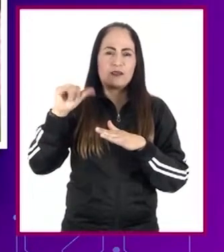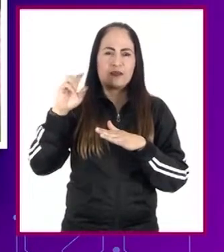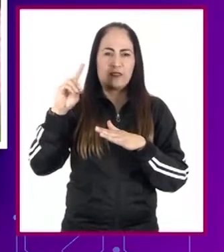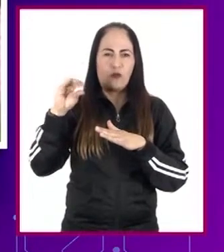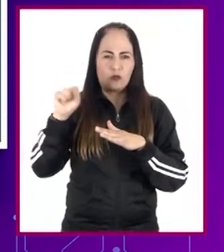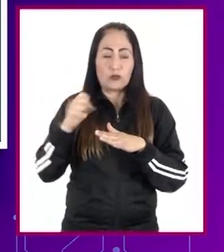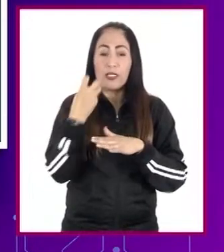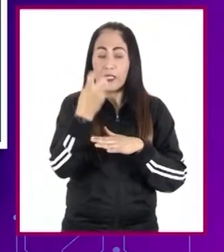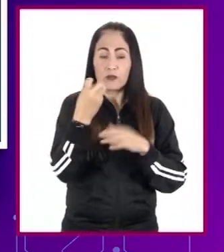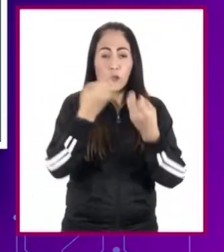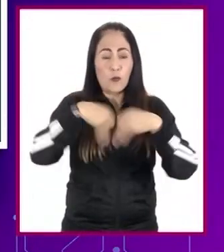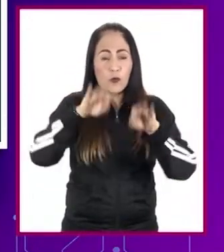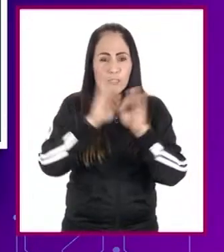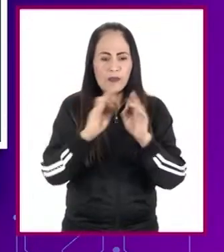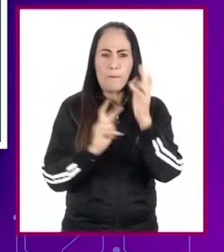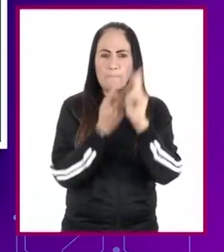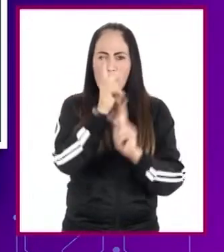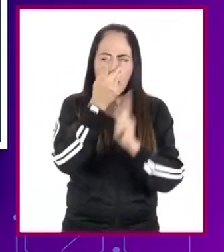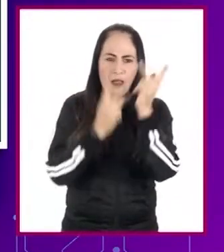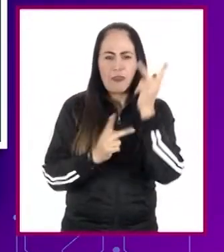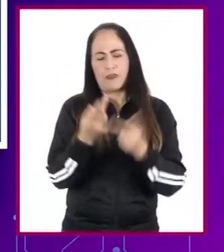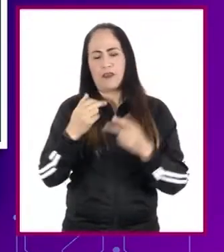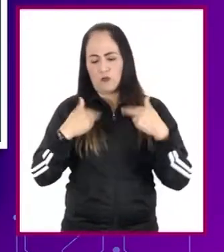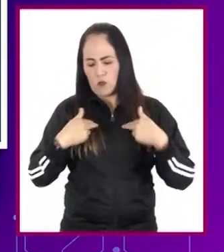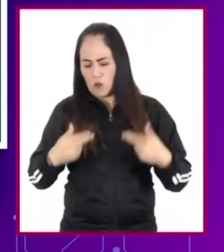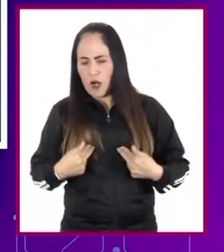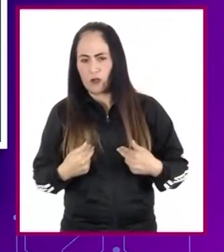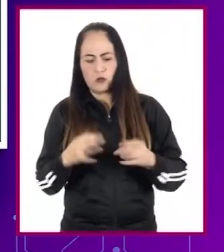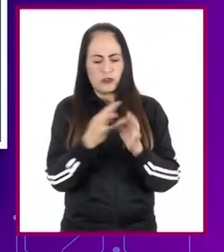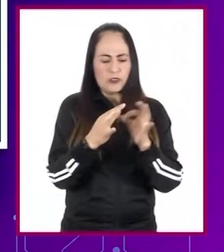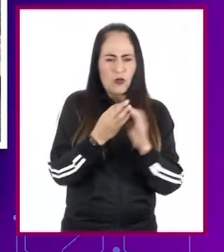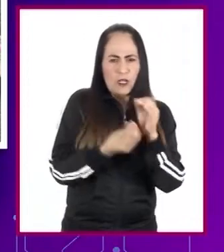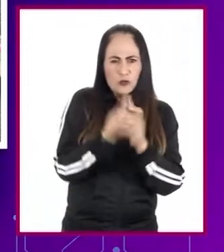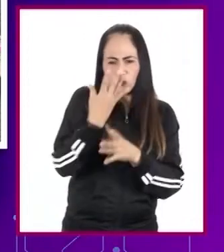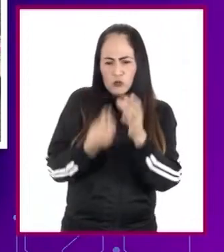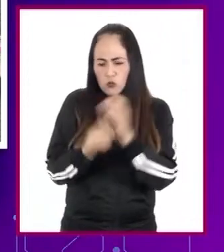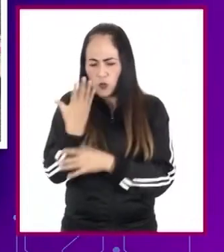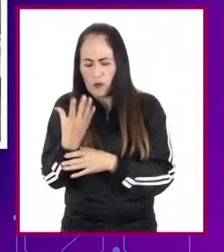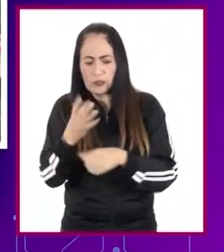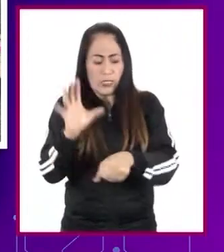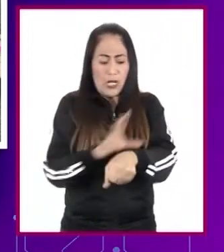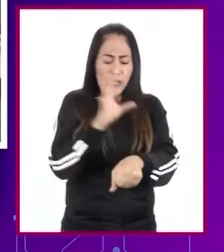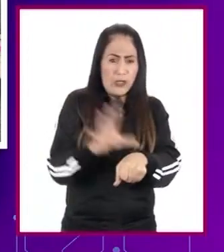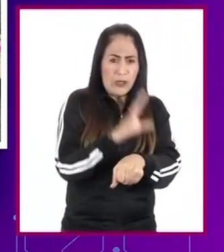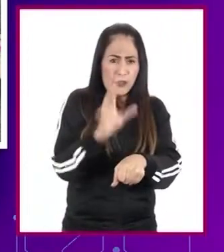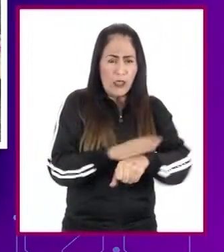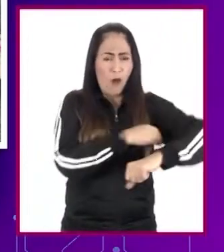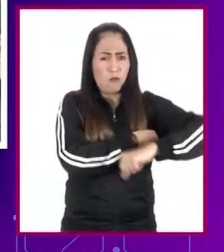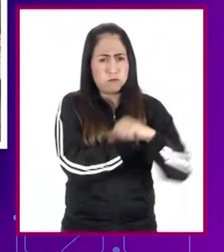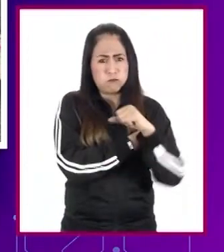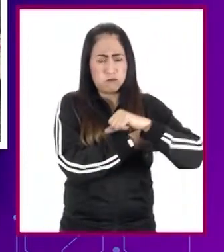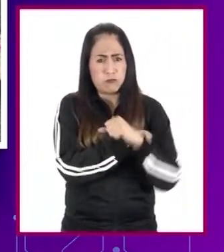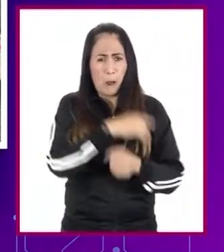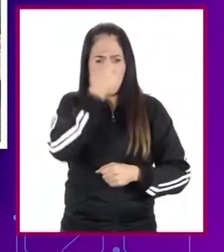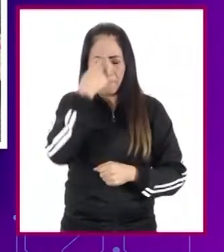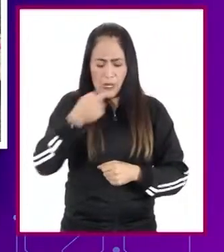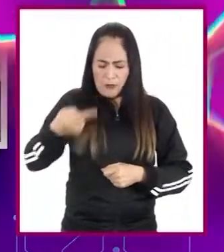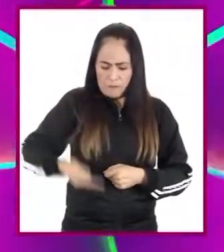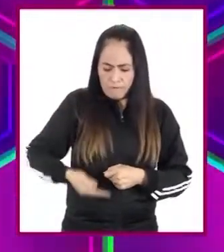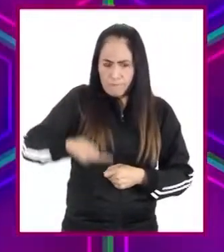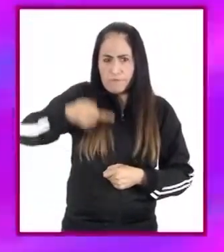seres humanos generemos células nuevas y reservas de energía, a fin de que podamos crecer y desarrollarnos.